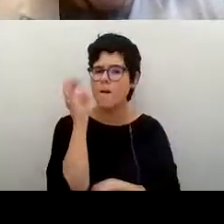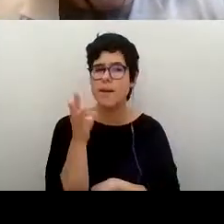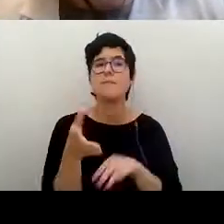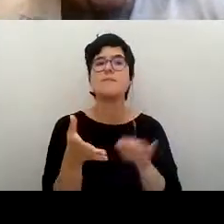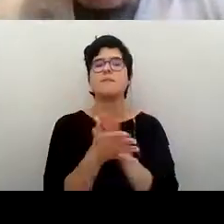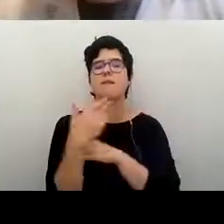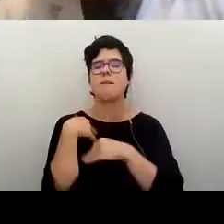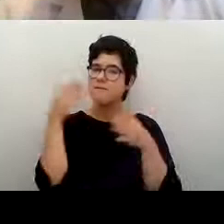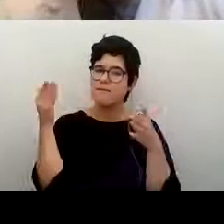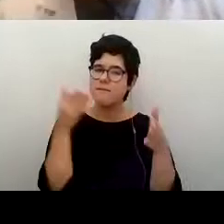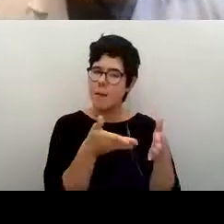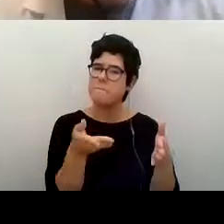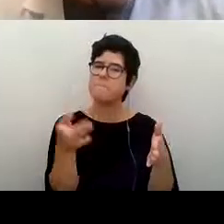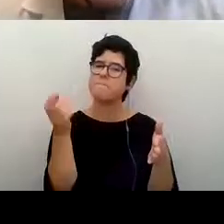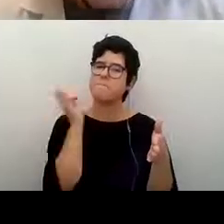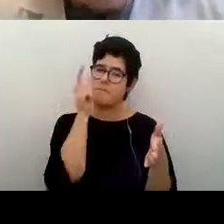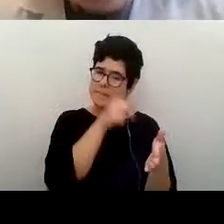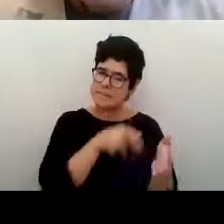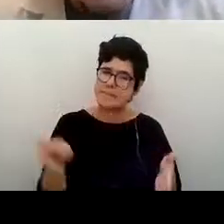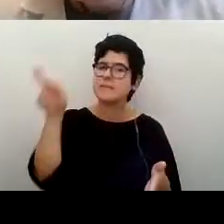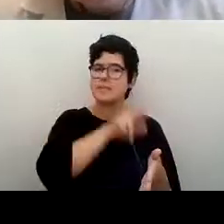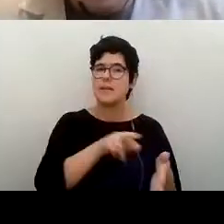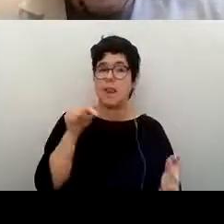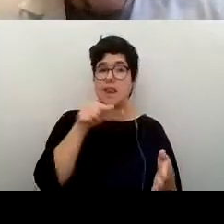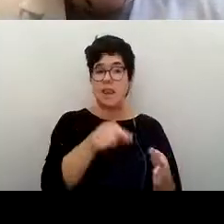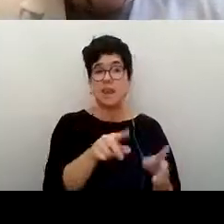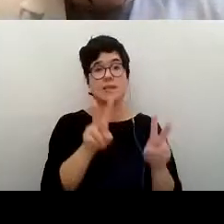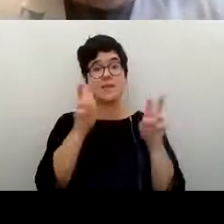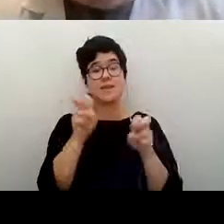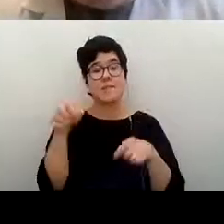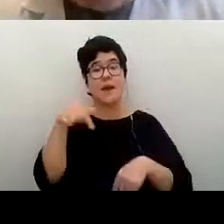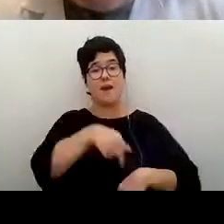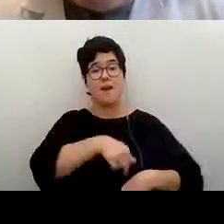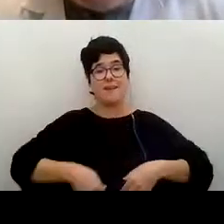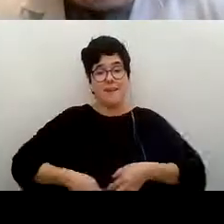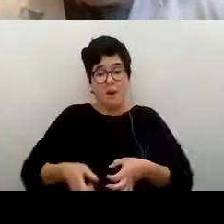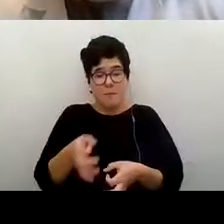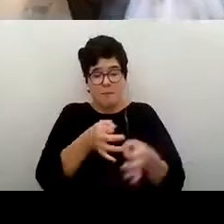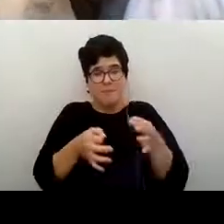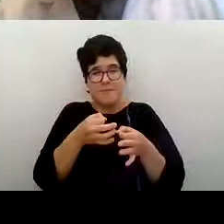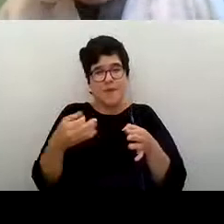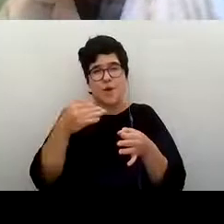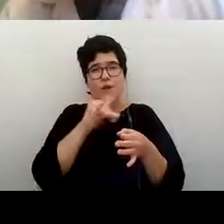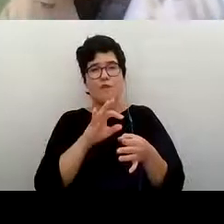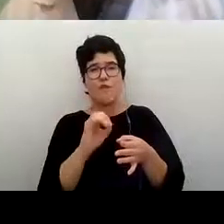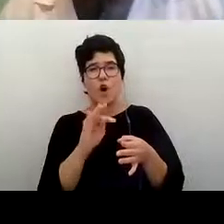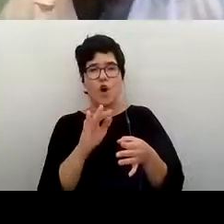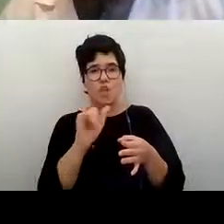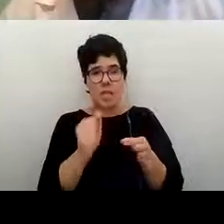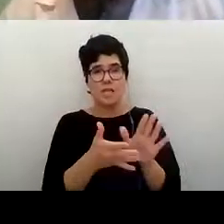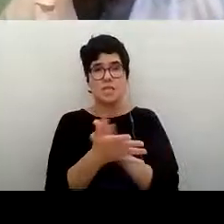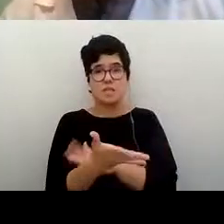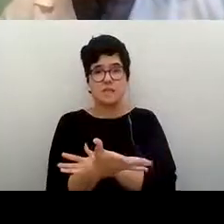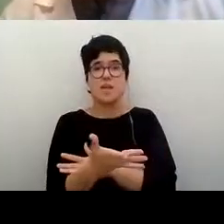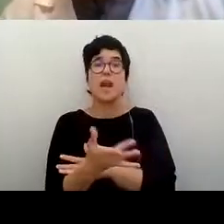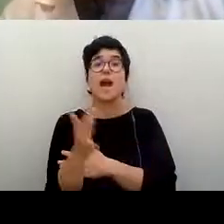todo, insistimos bastante en este punto, que la microbiota es o sea, la serotonina que se